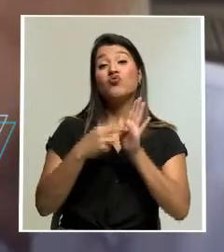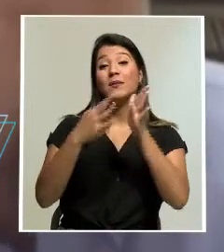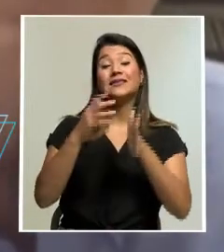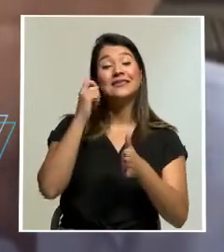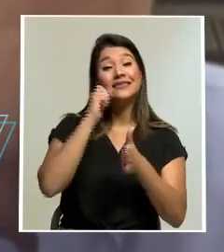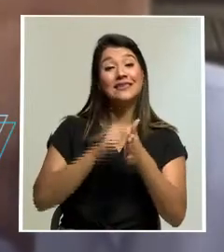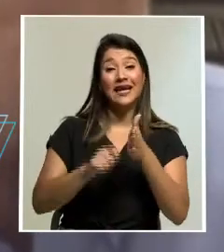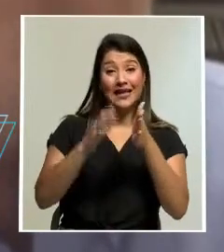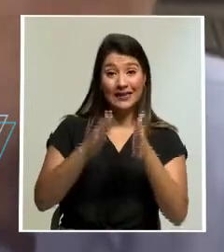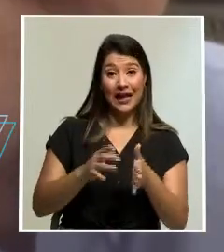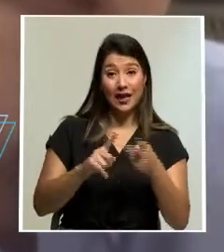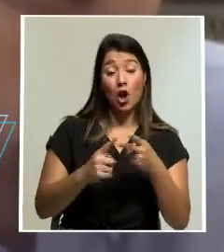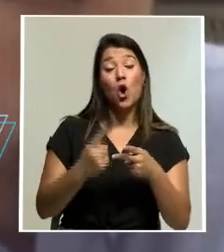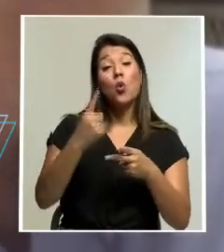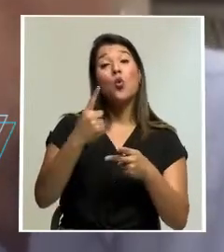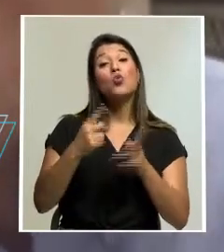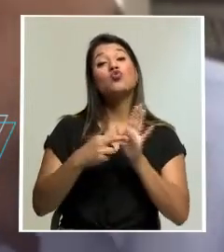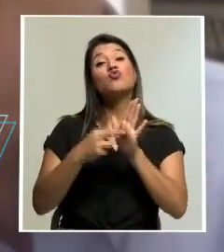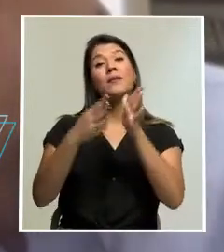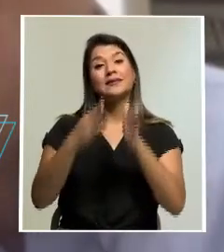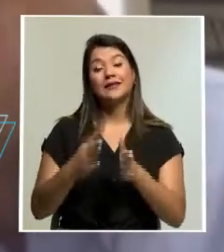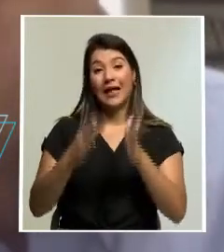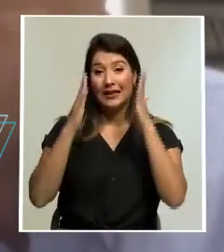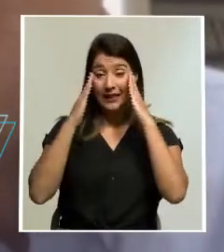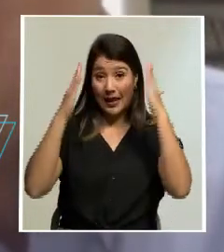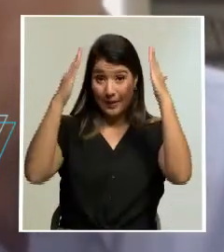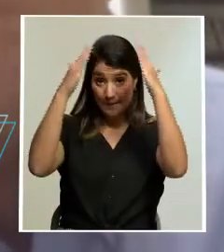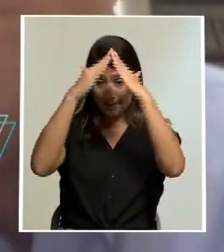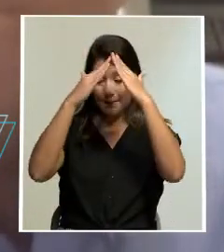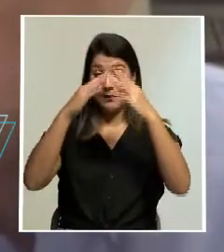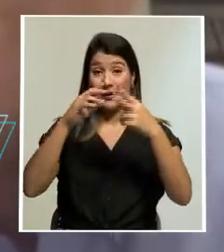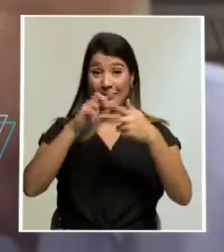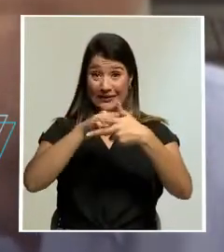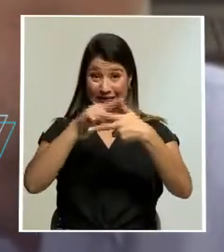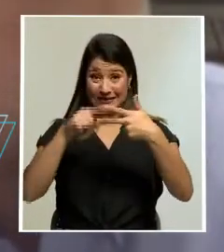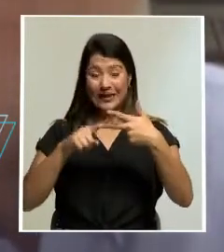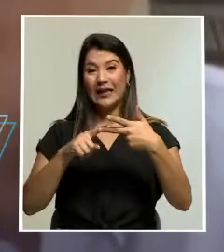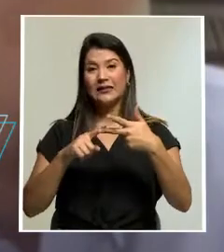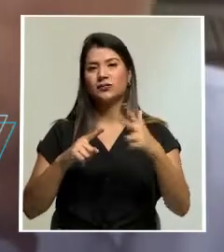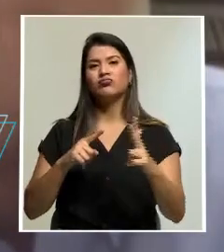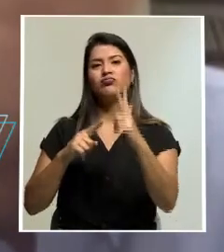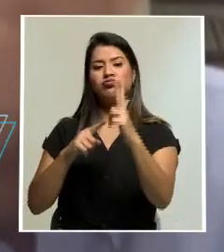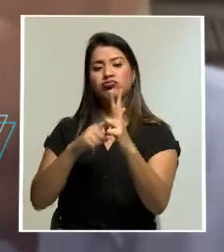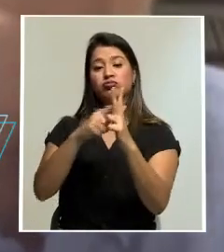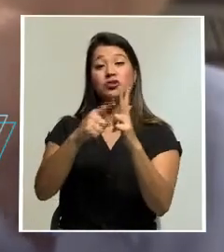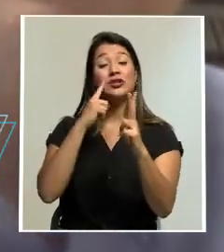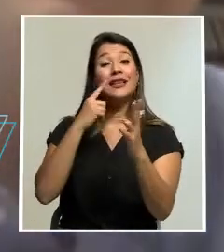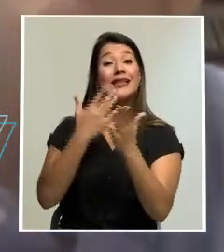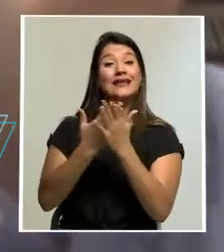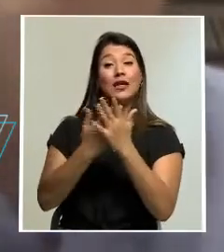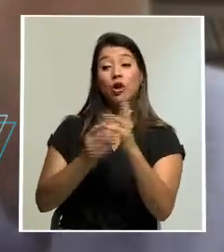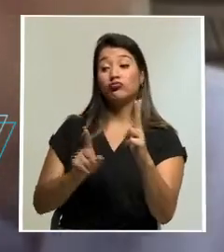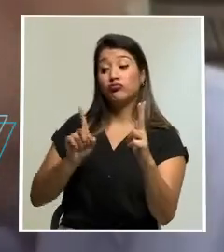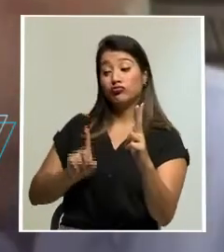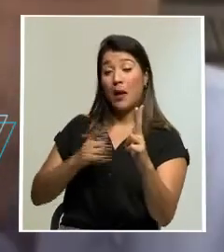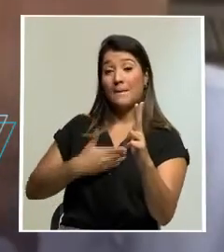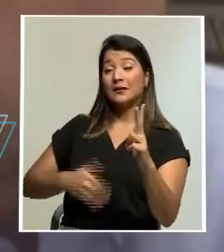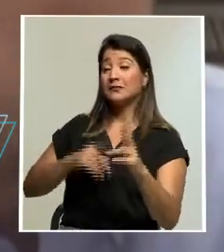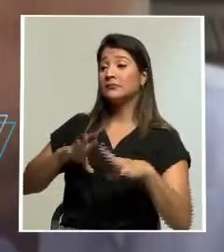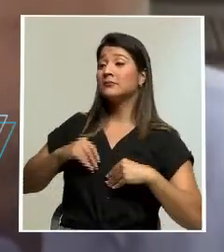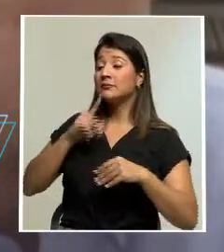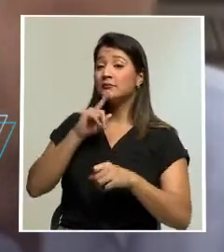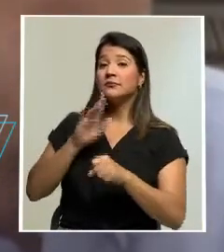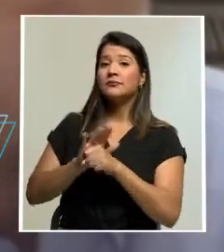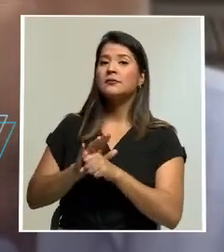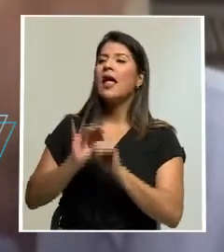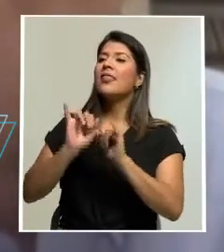a un representante del Papa, que es el nuncio apostólico en Managua. Se comprometió a 2 cosas fundamentales: liberación total de todos